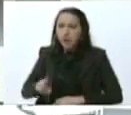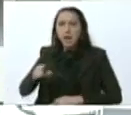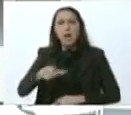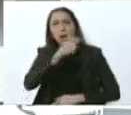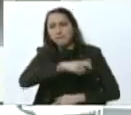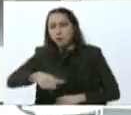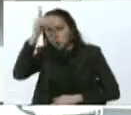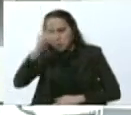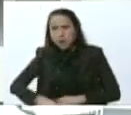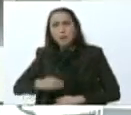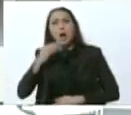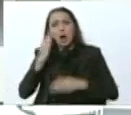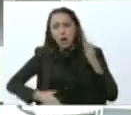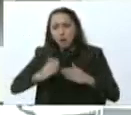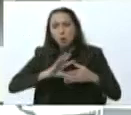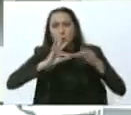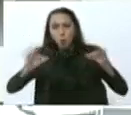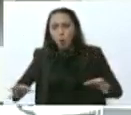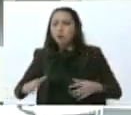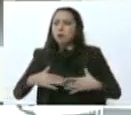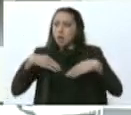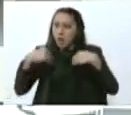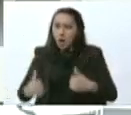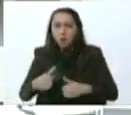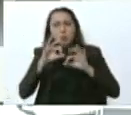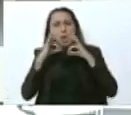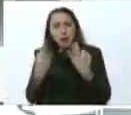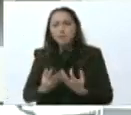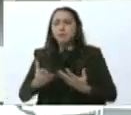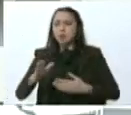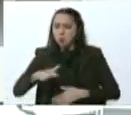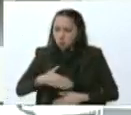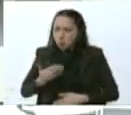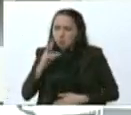Paralímpicos para el disfrute sano de la familia de nuestro país.